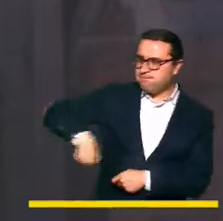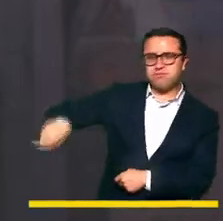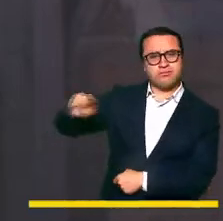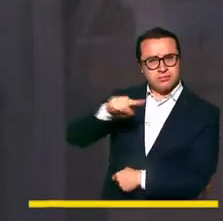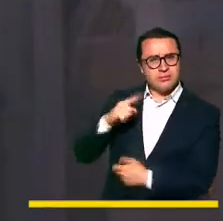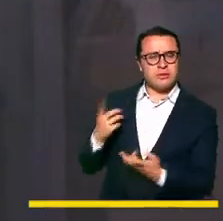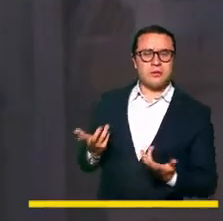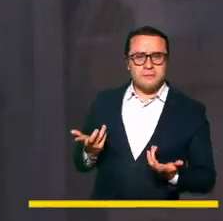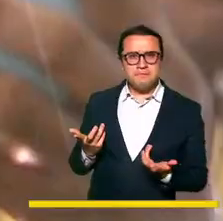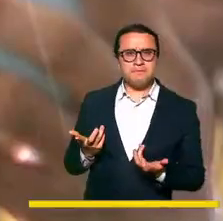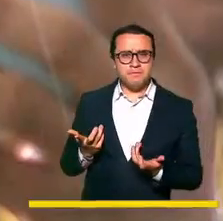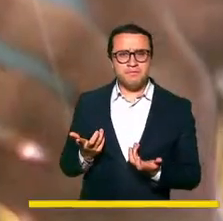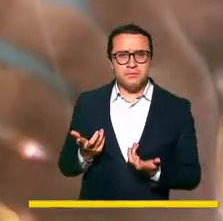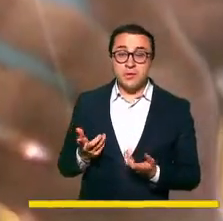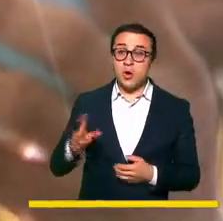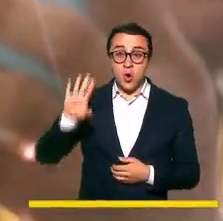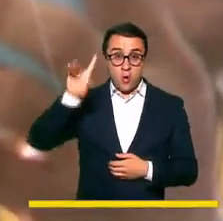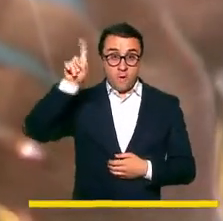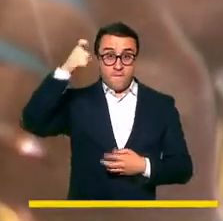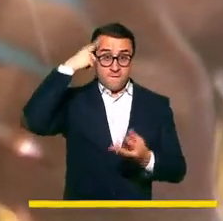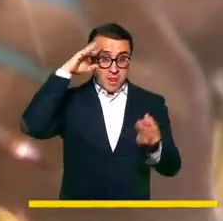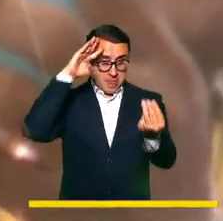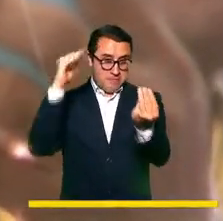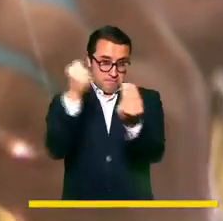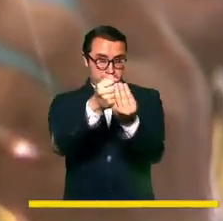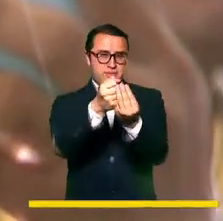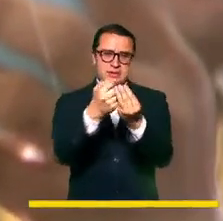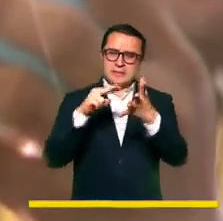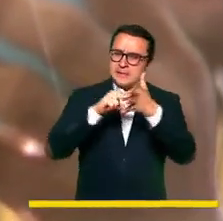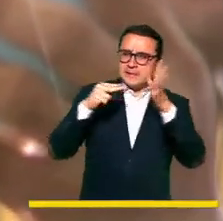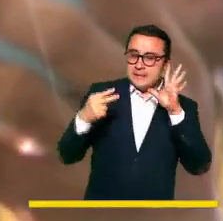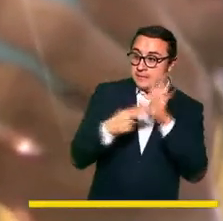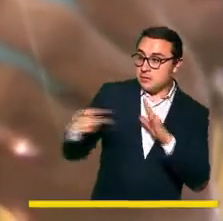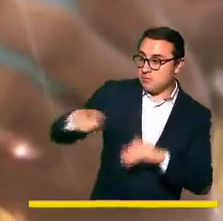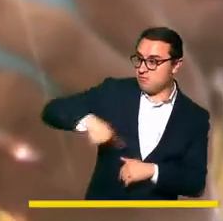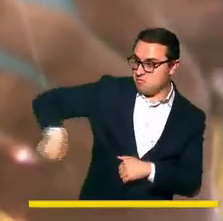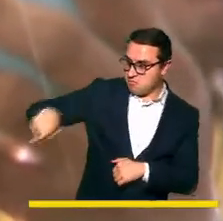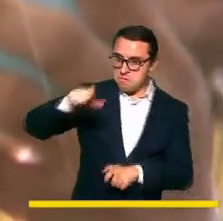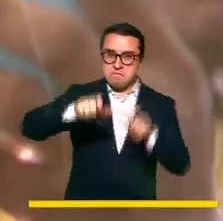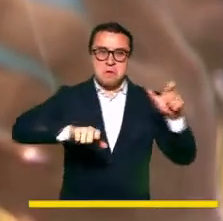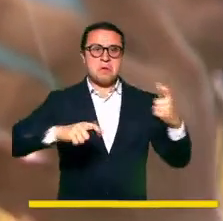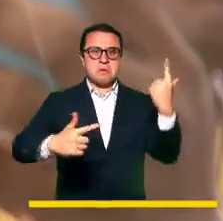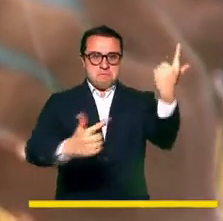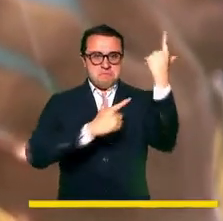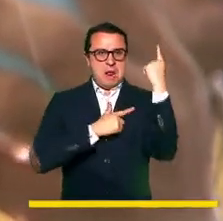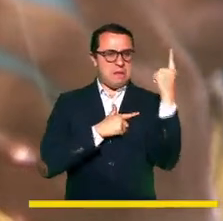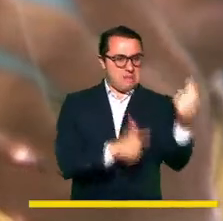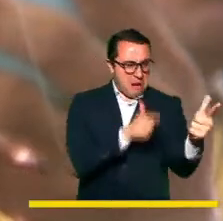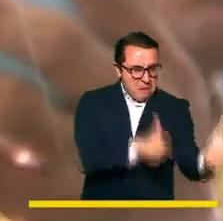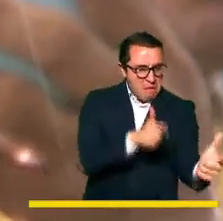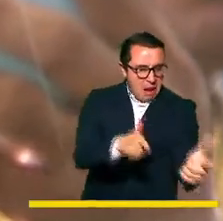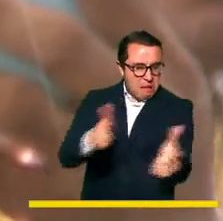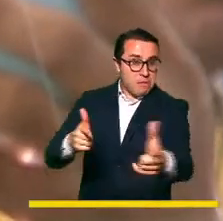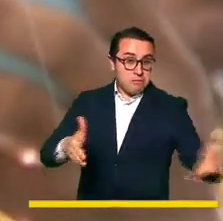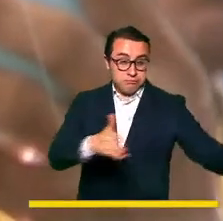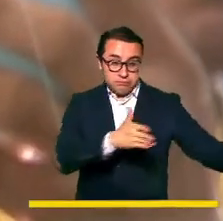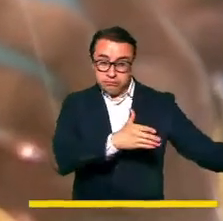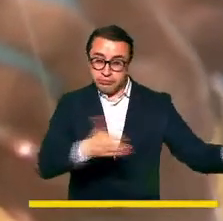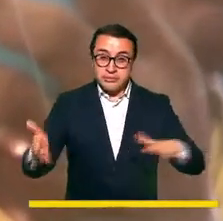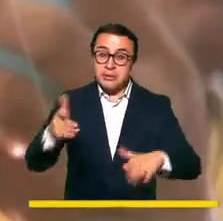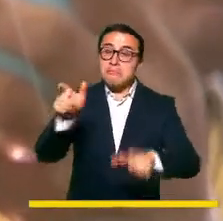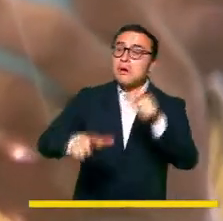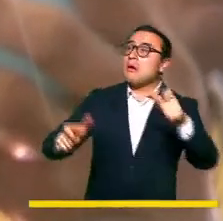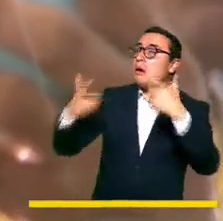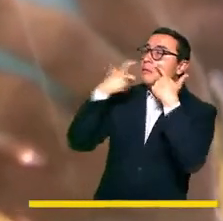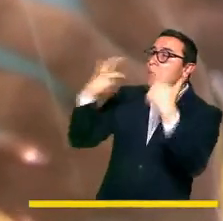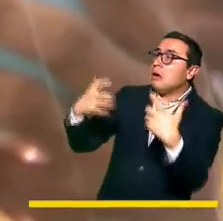gobernanza paramilitar es un método por medio del cual, con armas, con masacres, se aterrorizó al